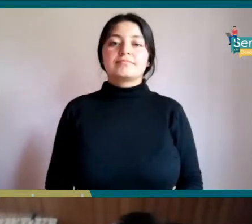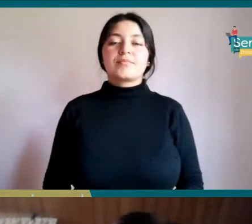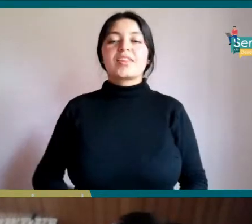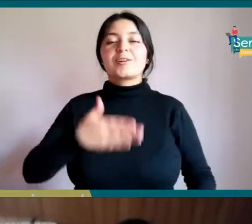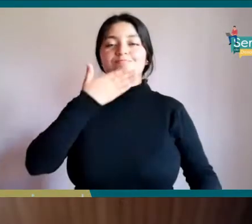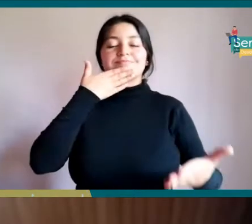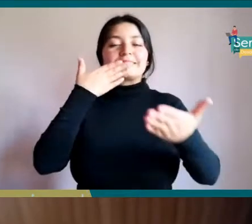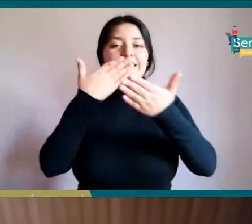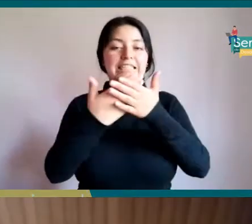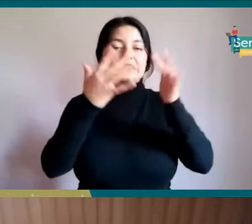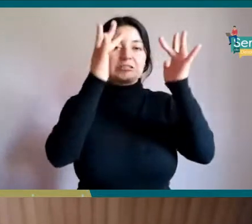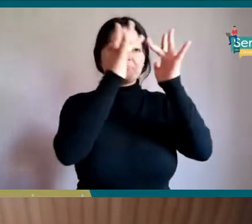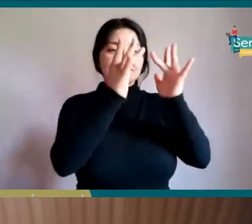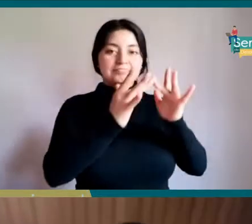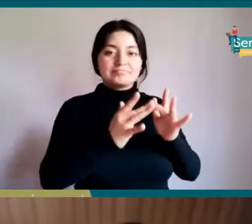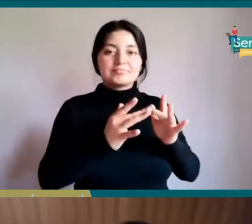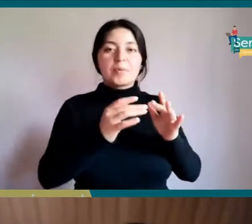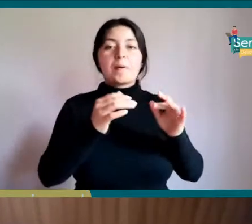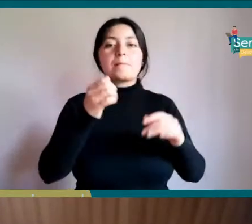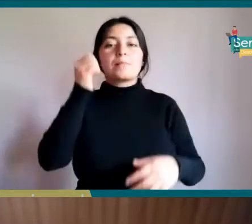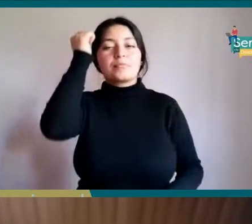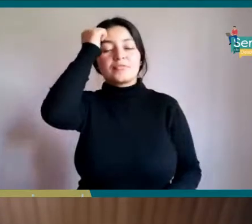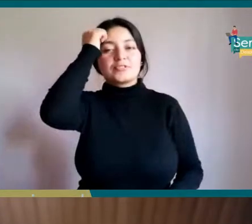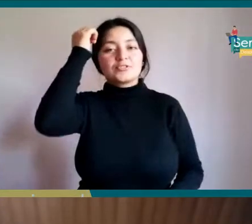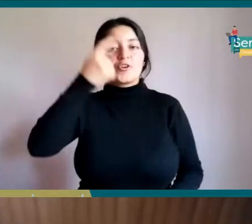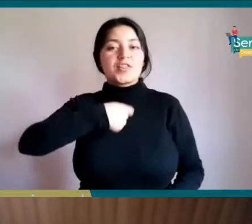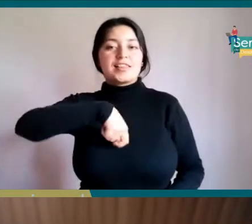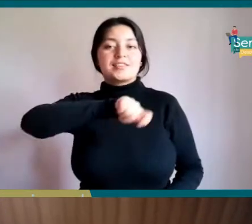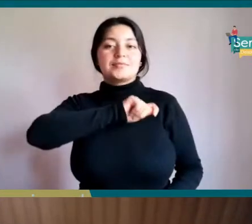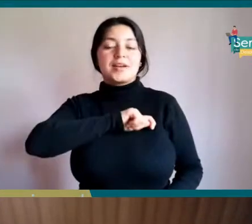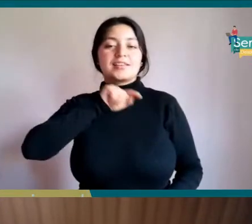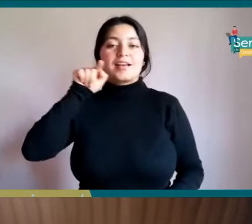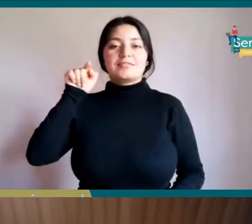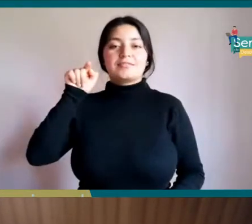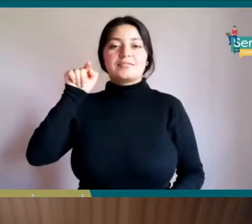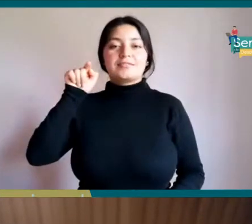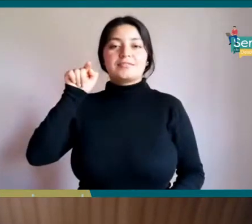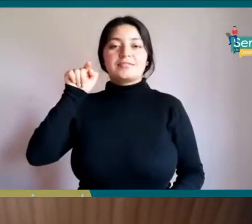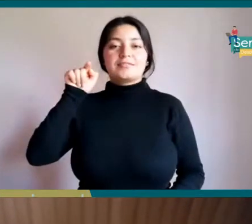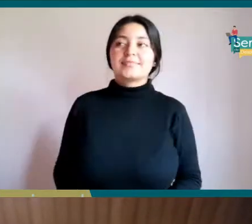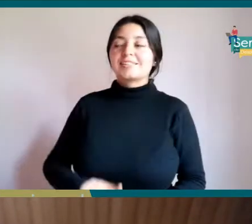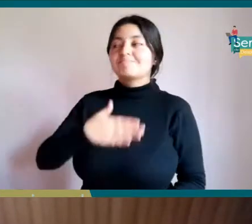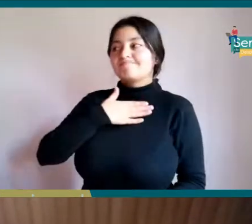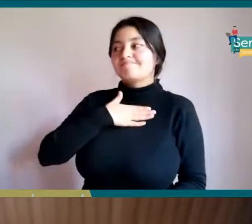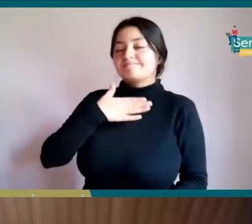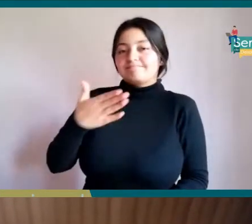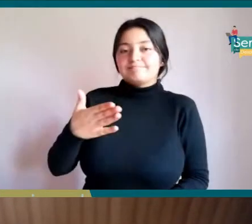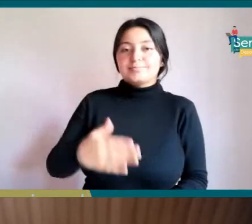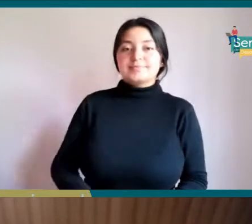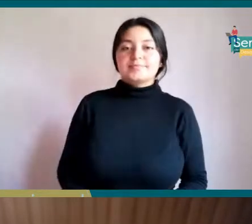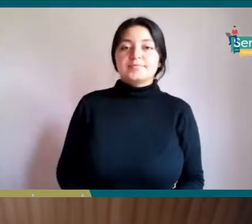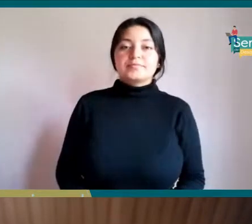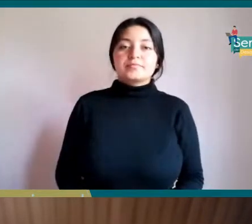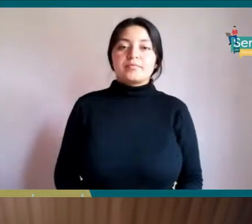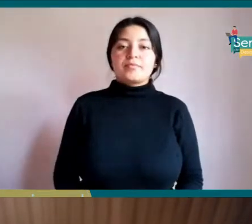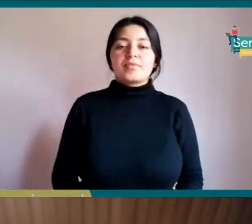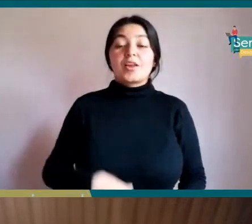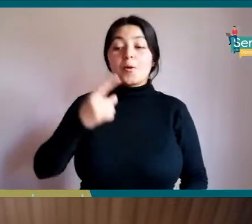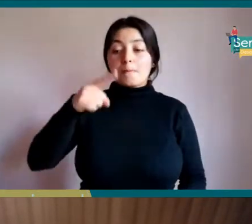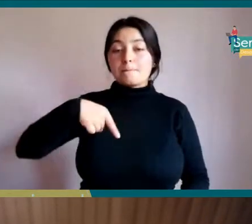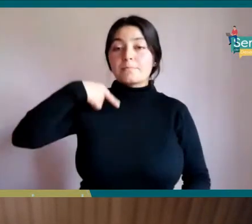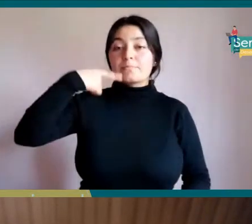este contacto con el profesor Chema. Con todo gusto, con todo gusto. Para unas próximas